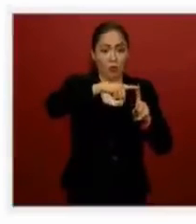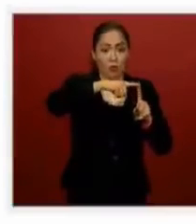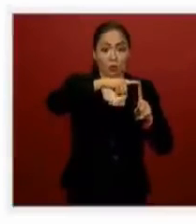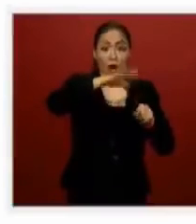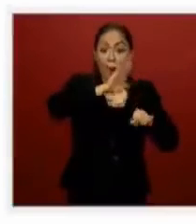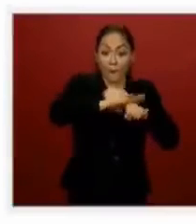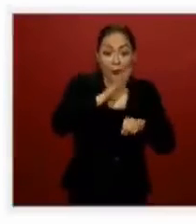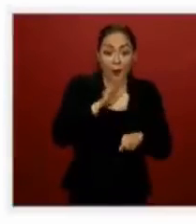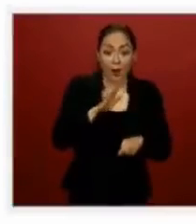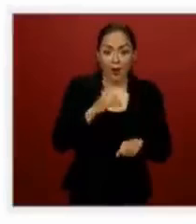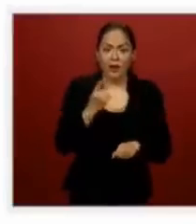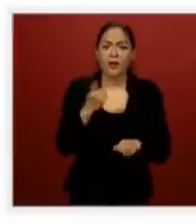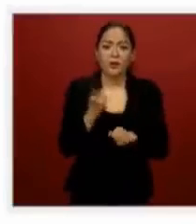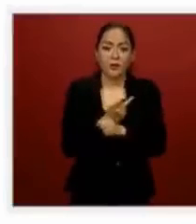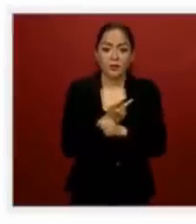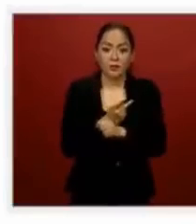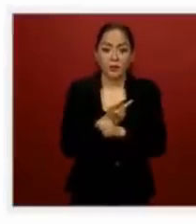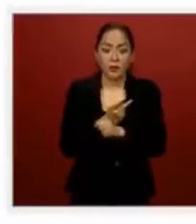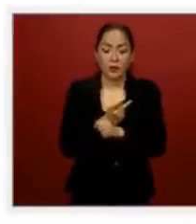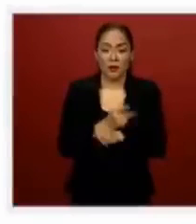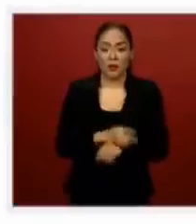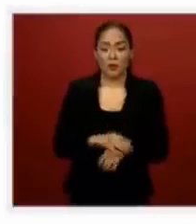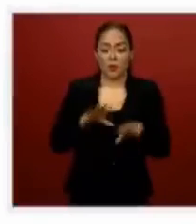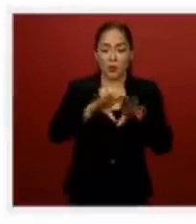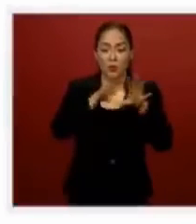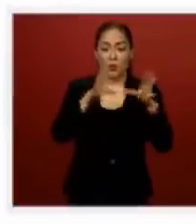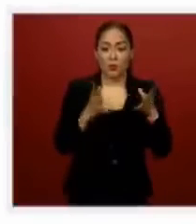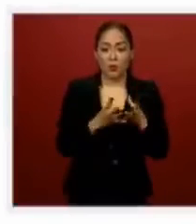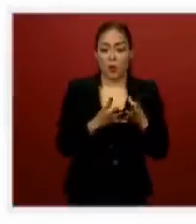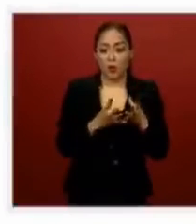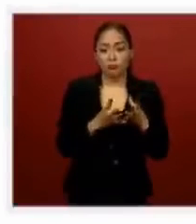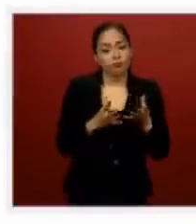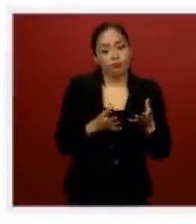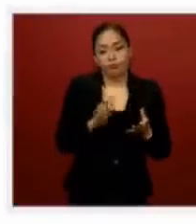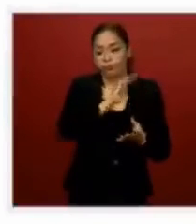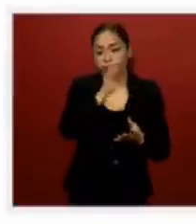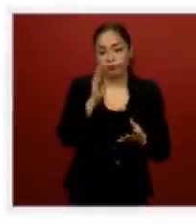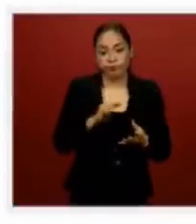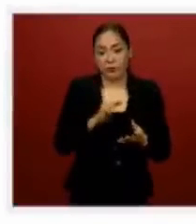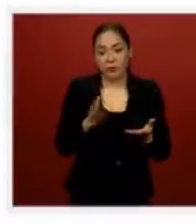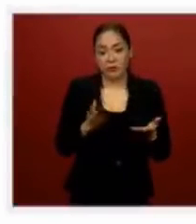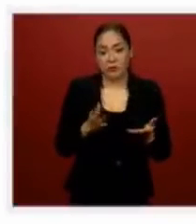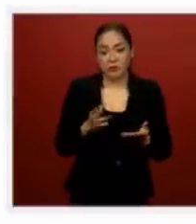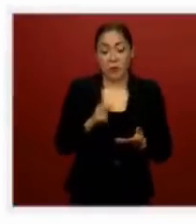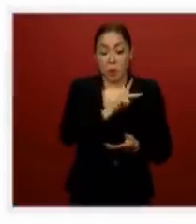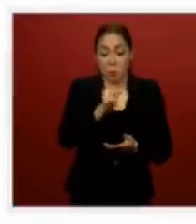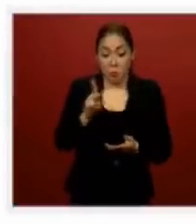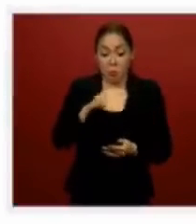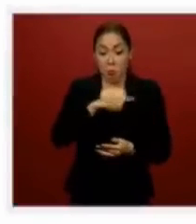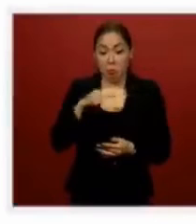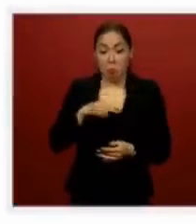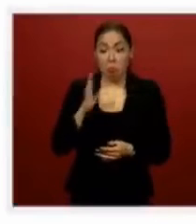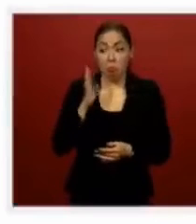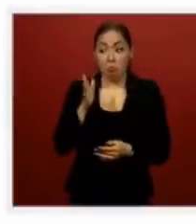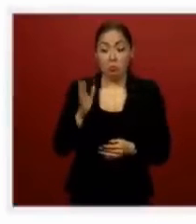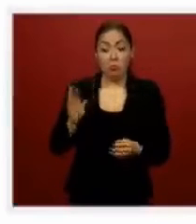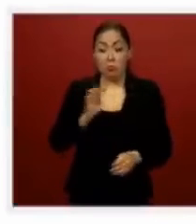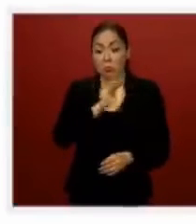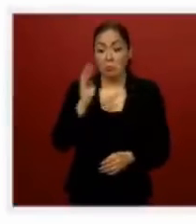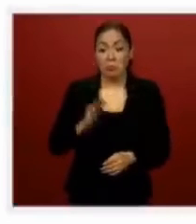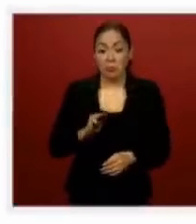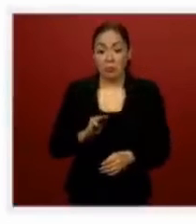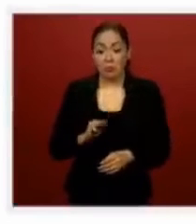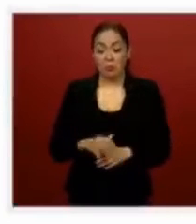pasar? Pues se va a acabar la vida en toda la extensión de la palabra, entre ellos nosotros.